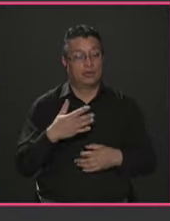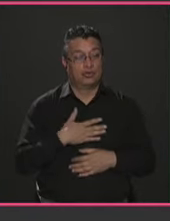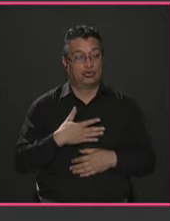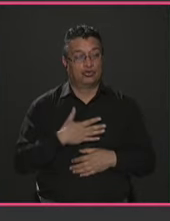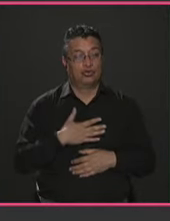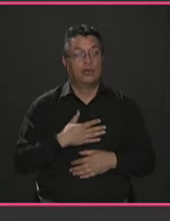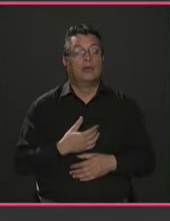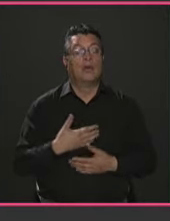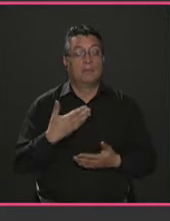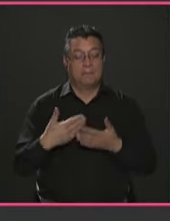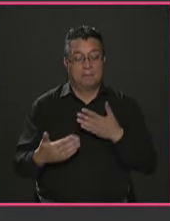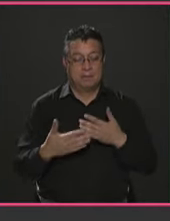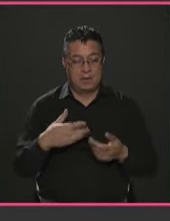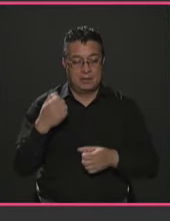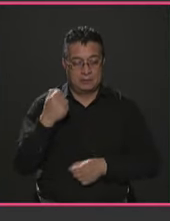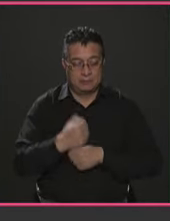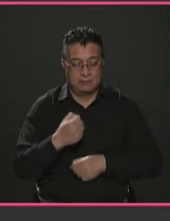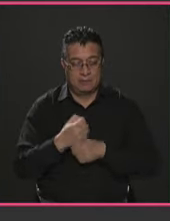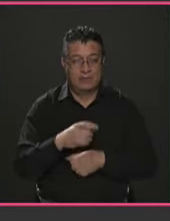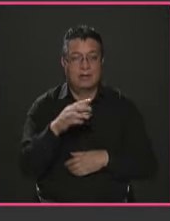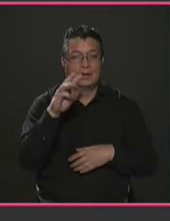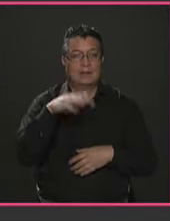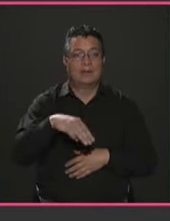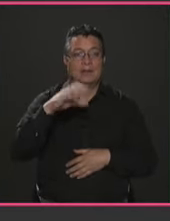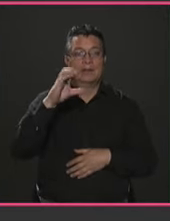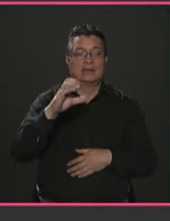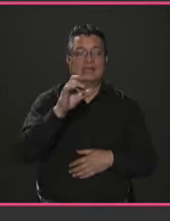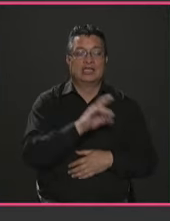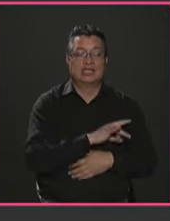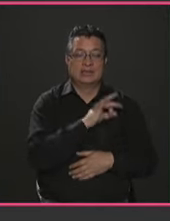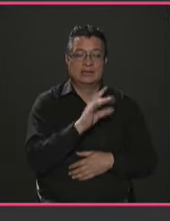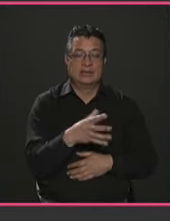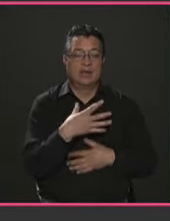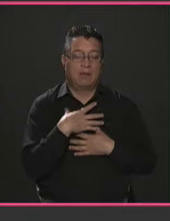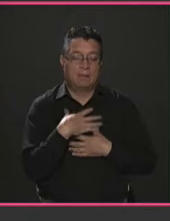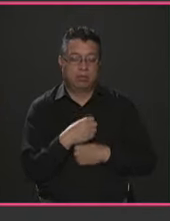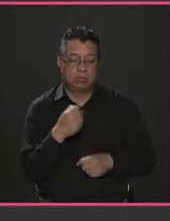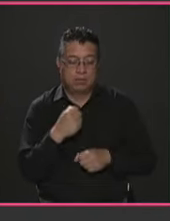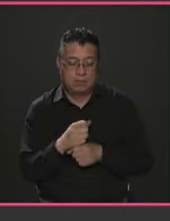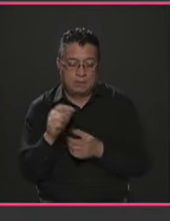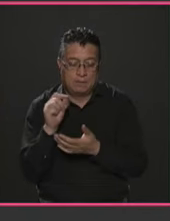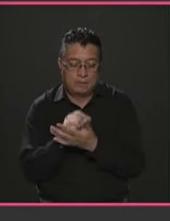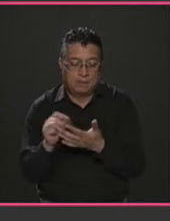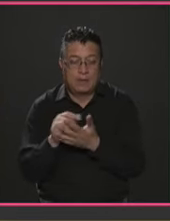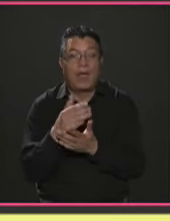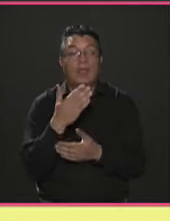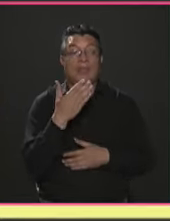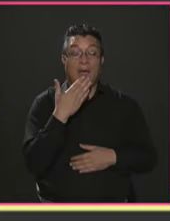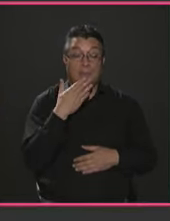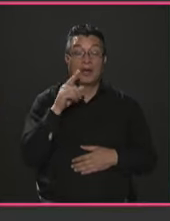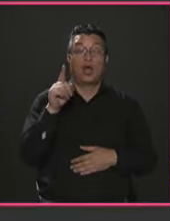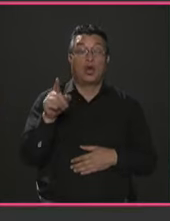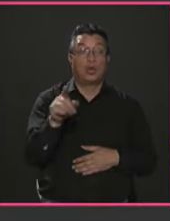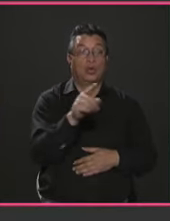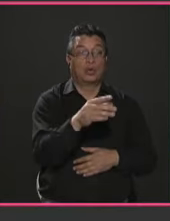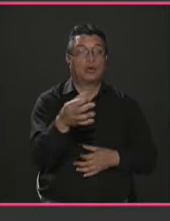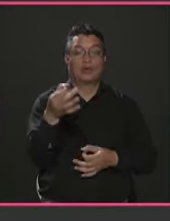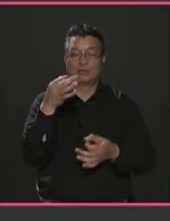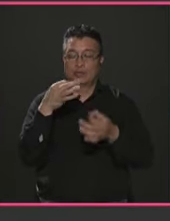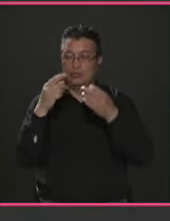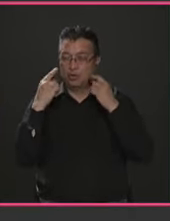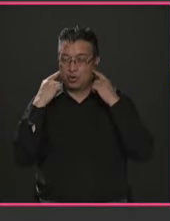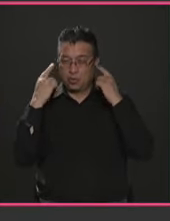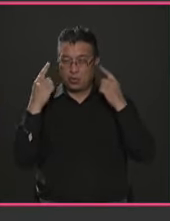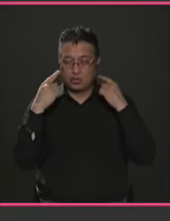con haber trabajado con Mc chilena con el la pasión que le puso como también me quedo con que ustedes me estén escuchando hoy